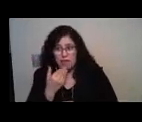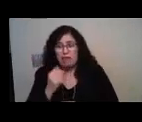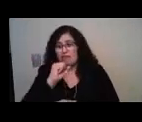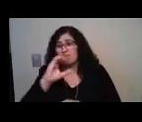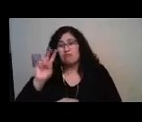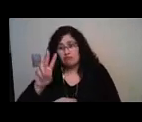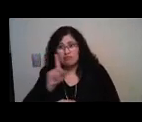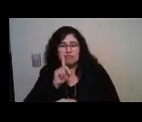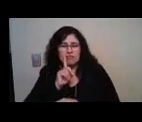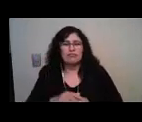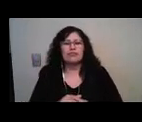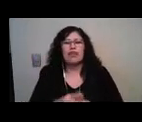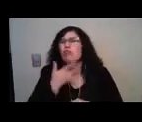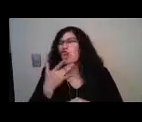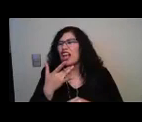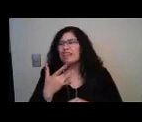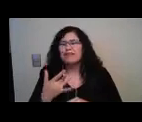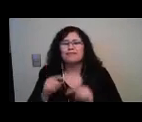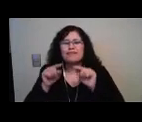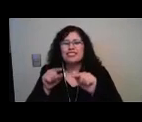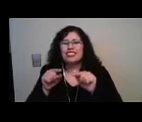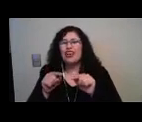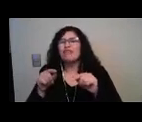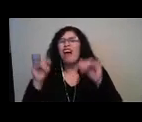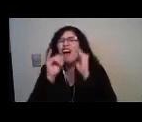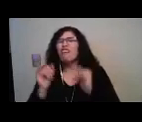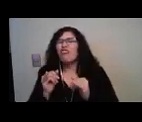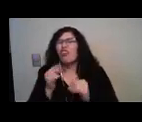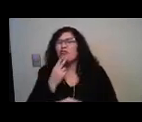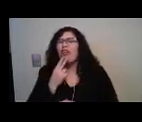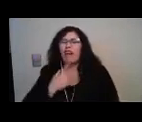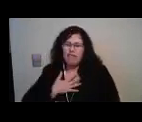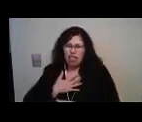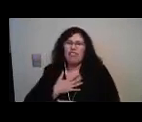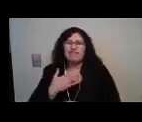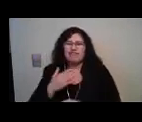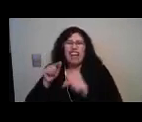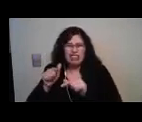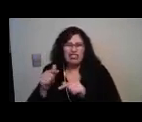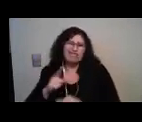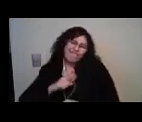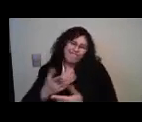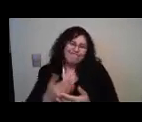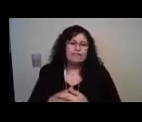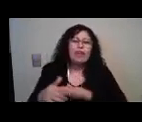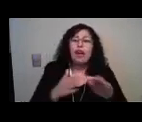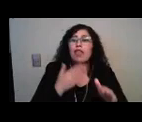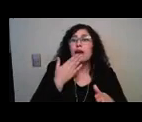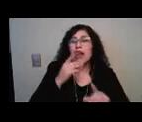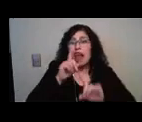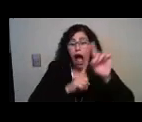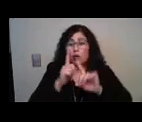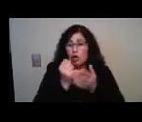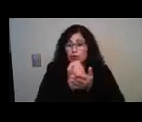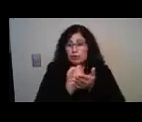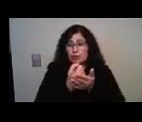vascular, especialmente asociado al estilo de vida, ¿cierto? Algunas pastillas o tratamientos anticonceptivos también